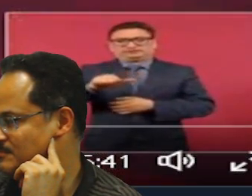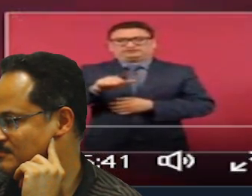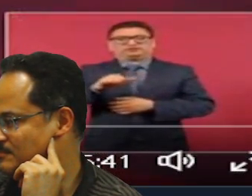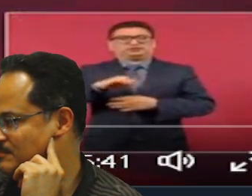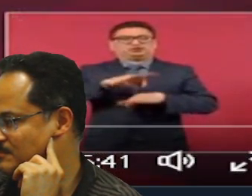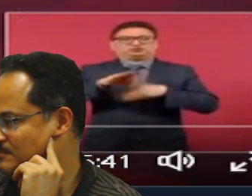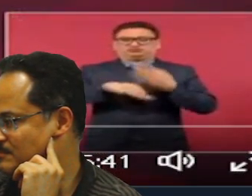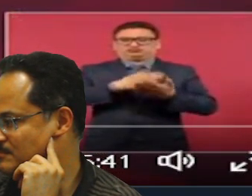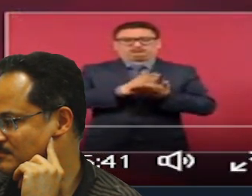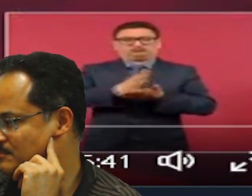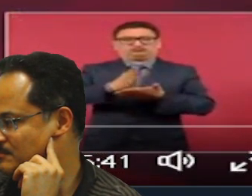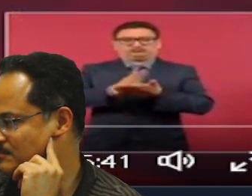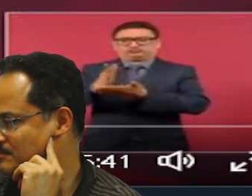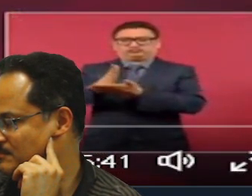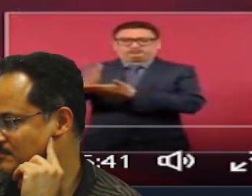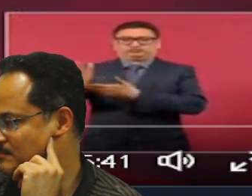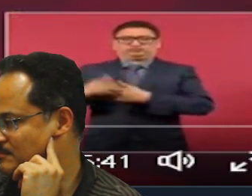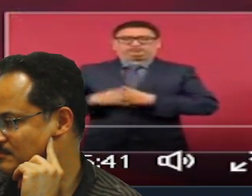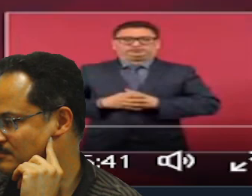como